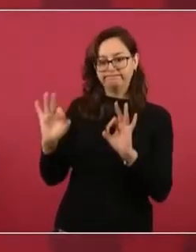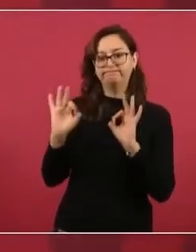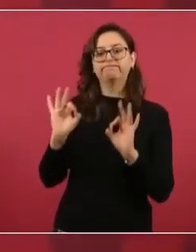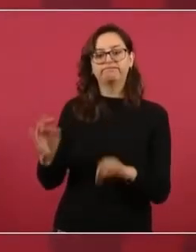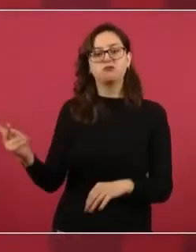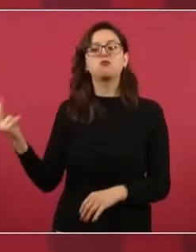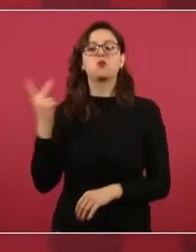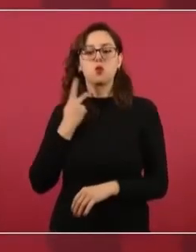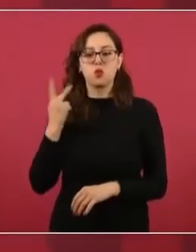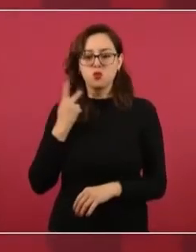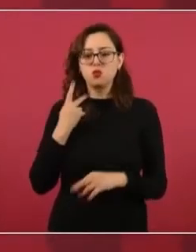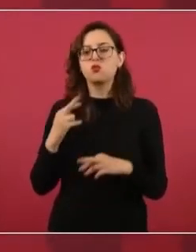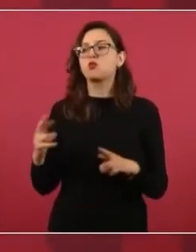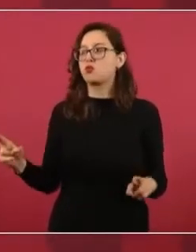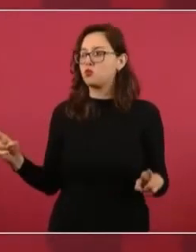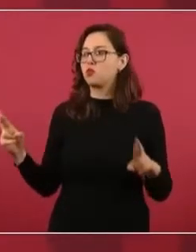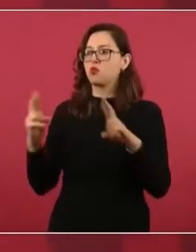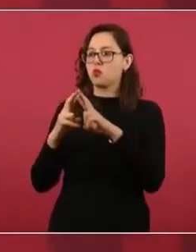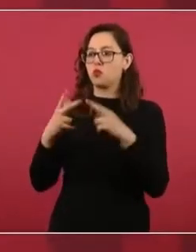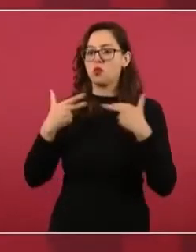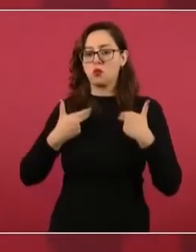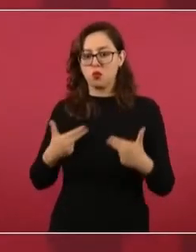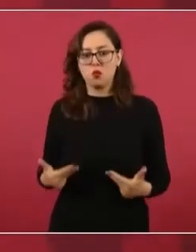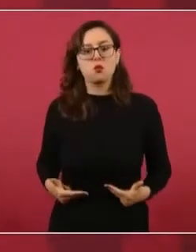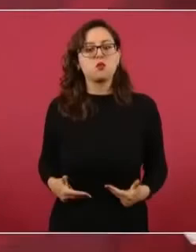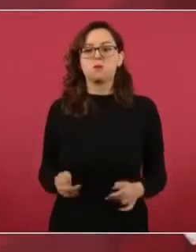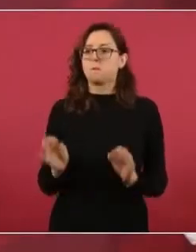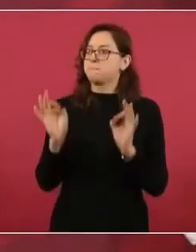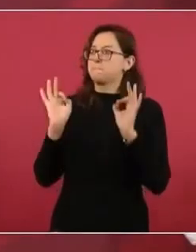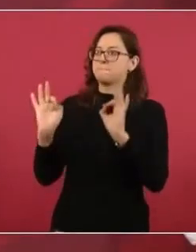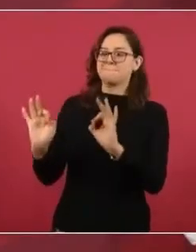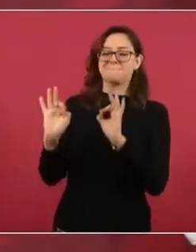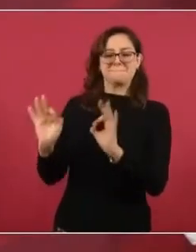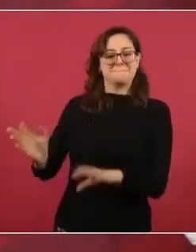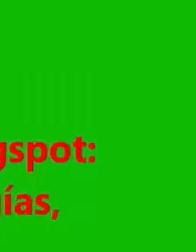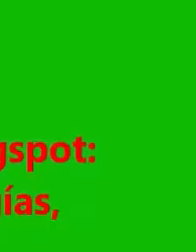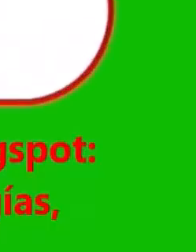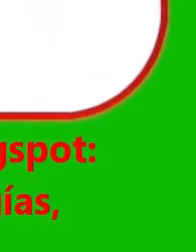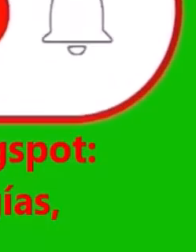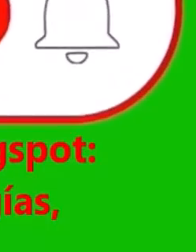político, religioso, humano.